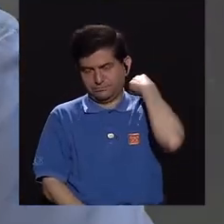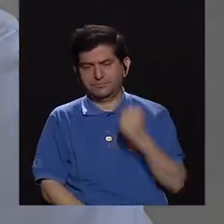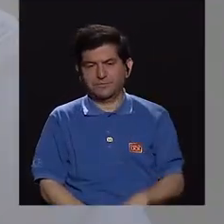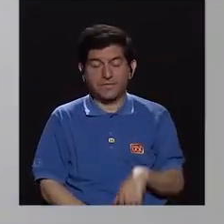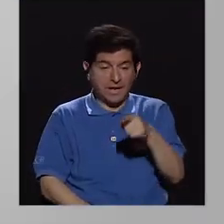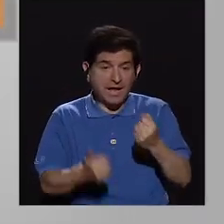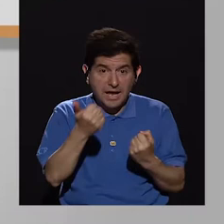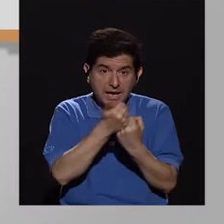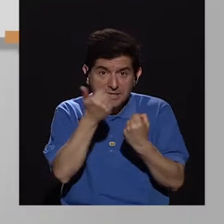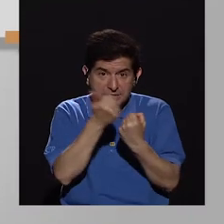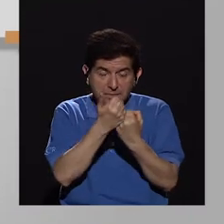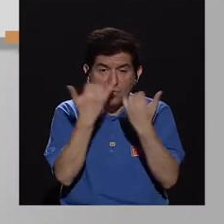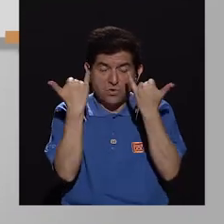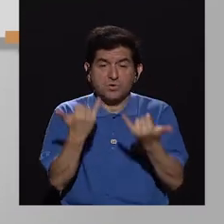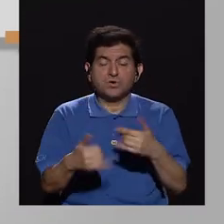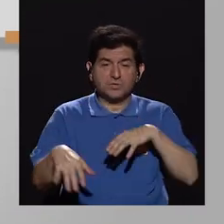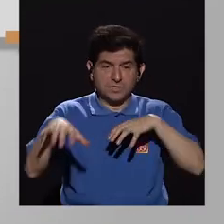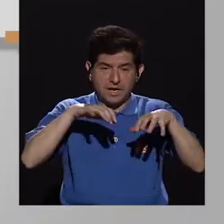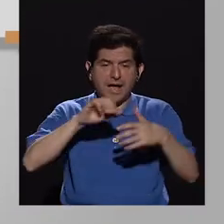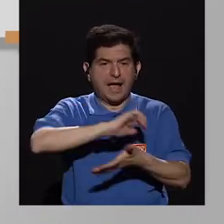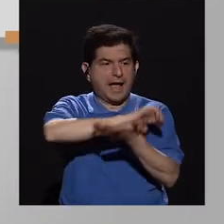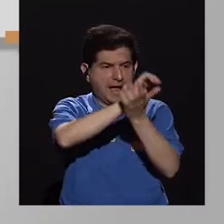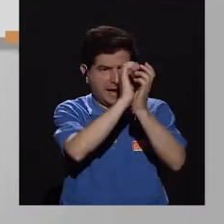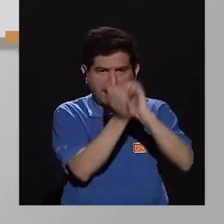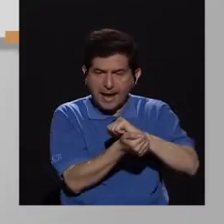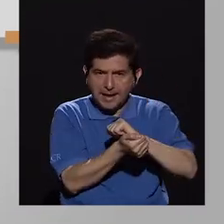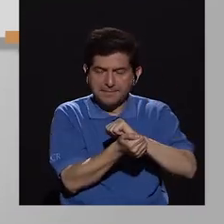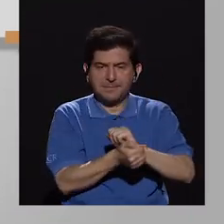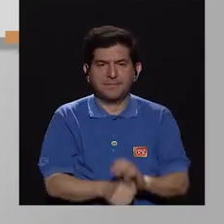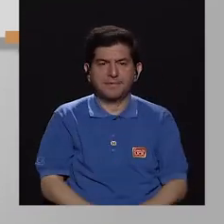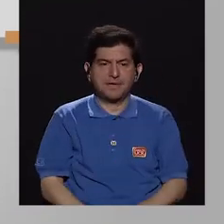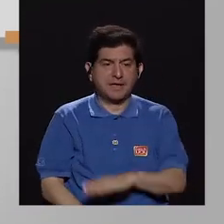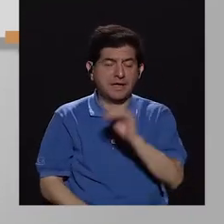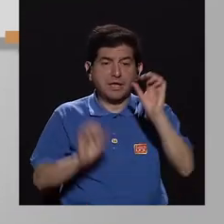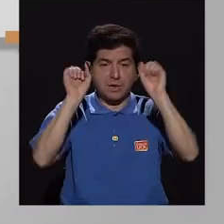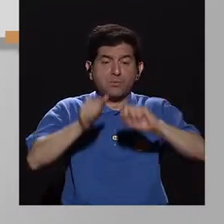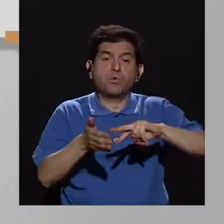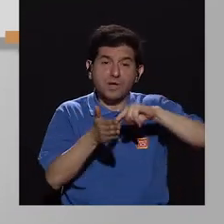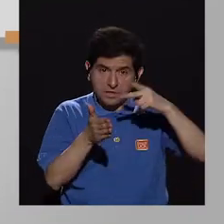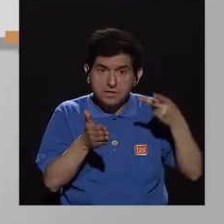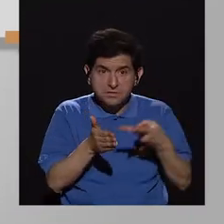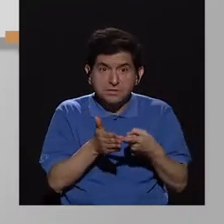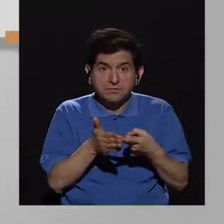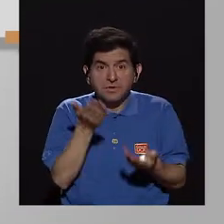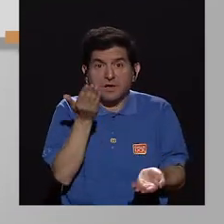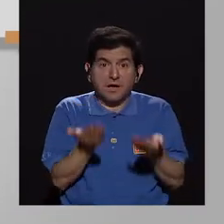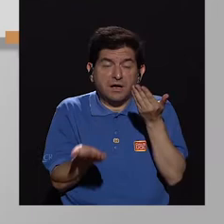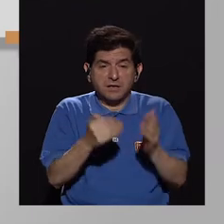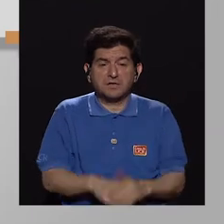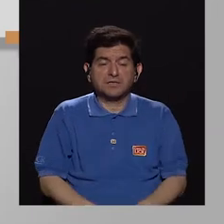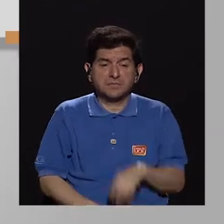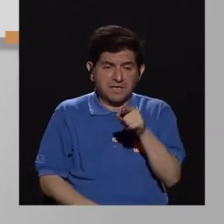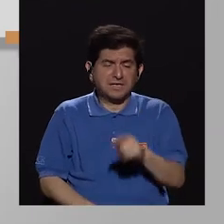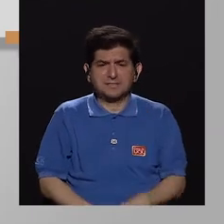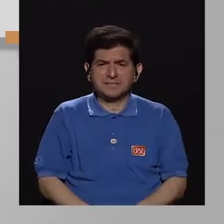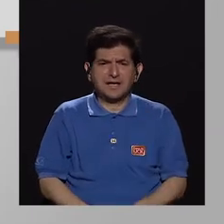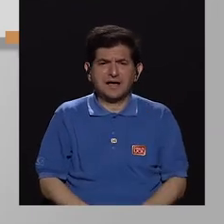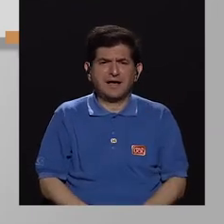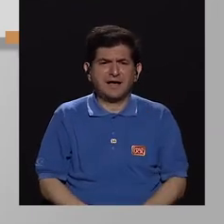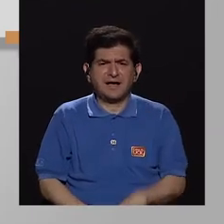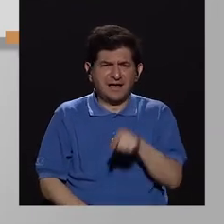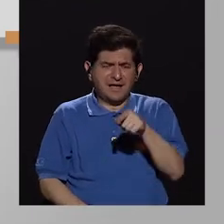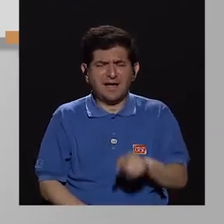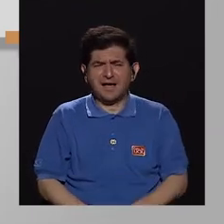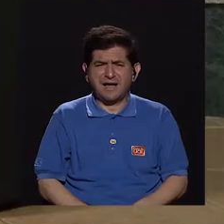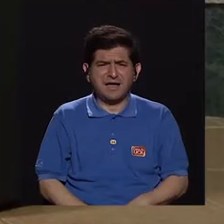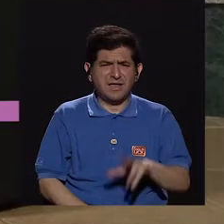Este apoyo en la zona lumbar, una vez que uno te mueve, cambia el posicionamiento y puede llevar más bien a que se desalinee